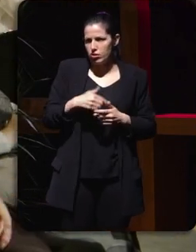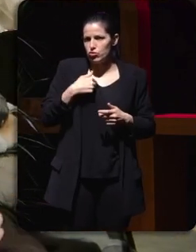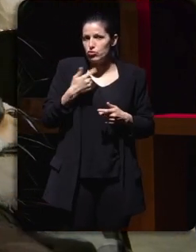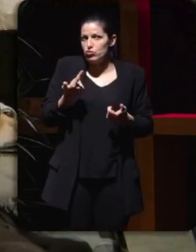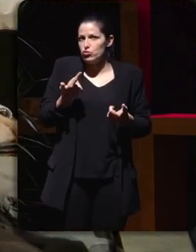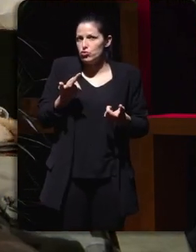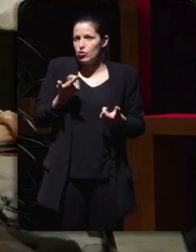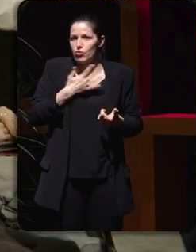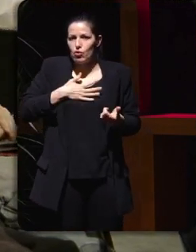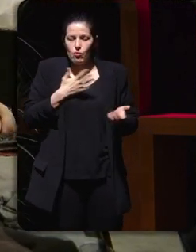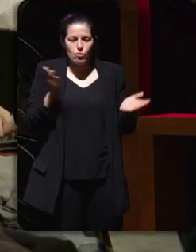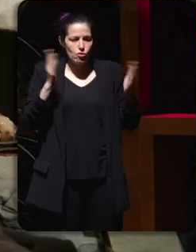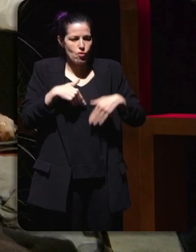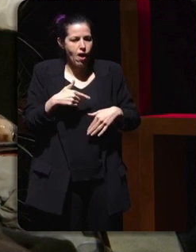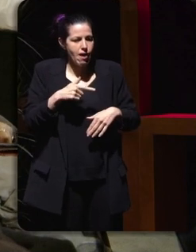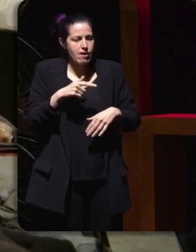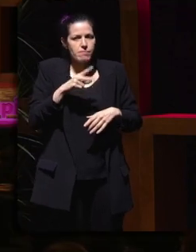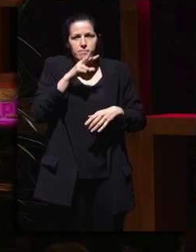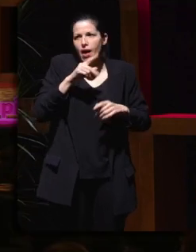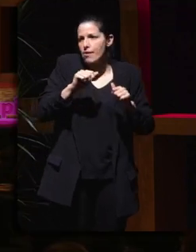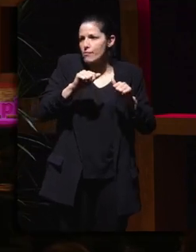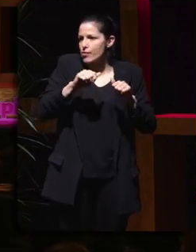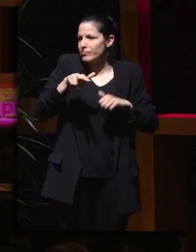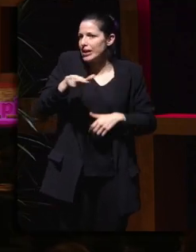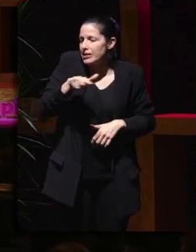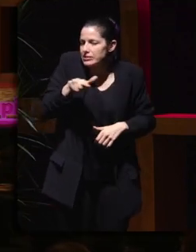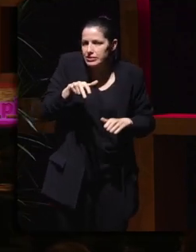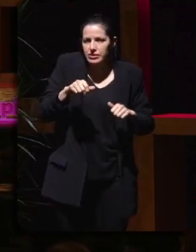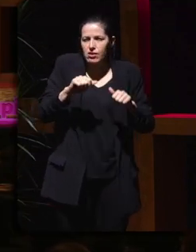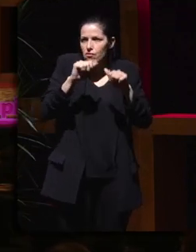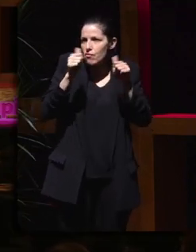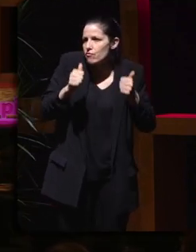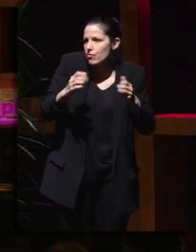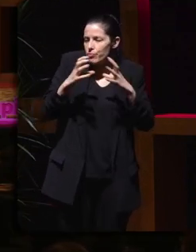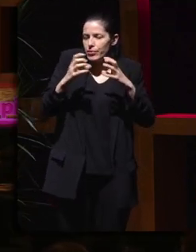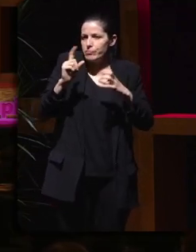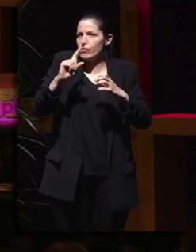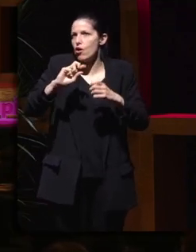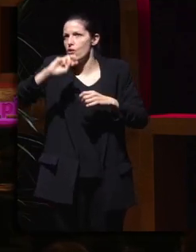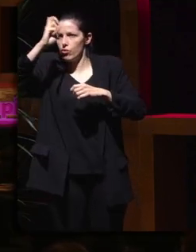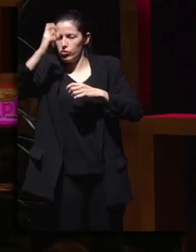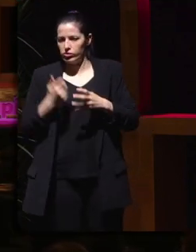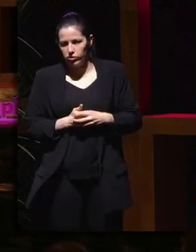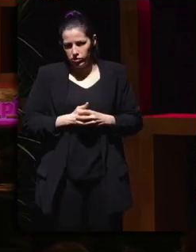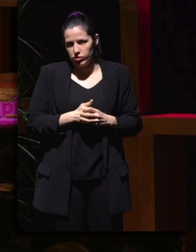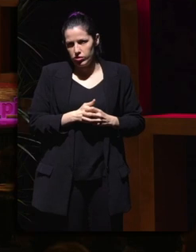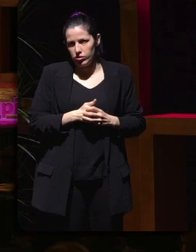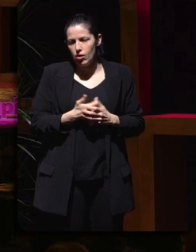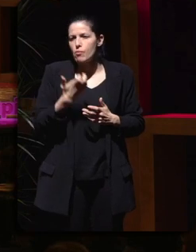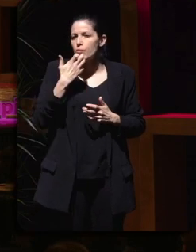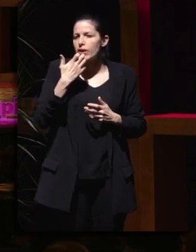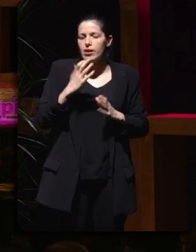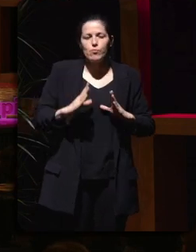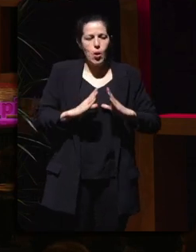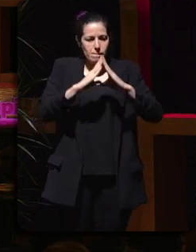la monja en el cole me obligaban para leer en el colegio tenías que o sea para poder leer en la misa del miércoles